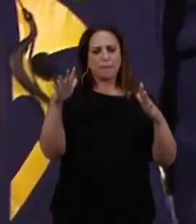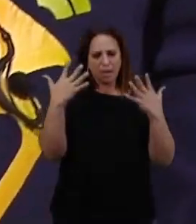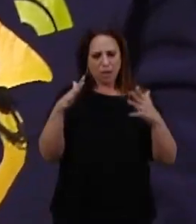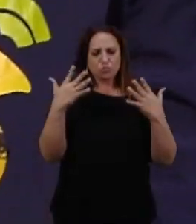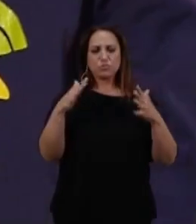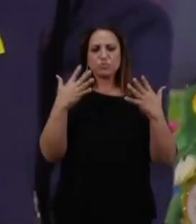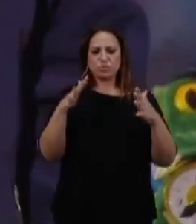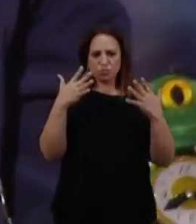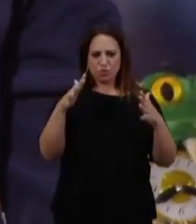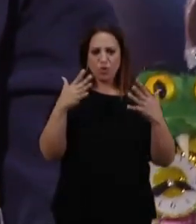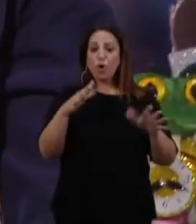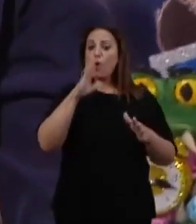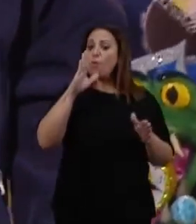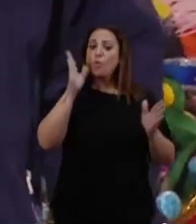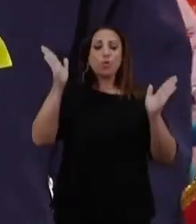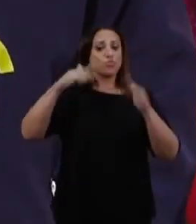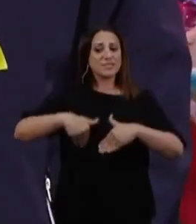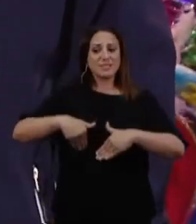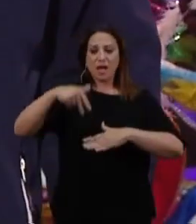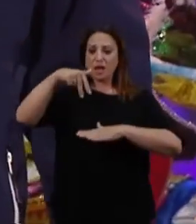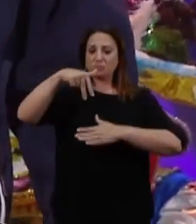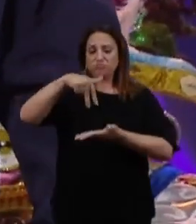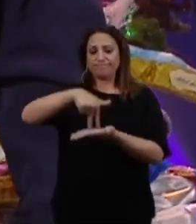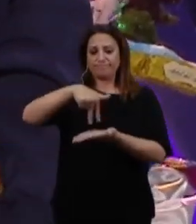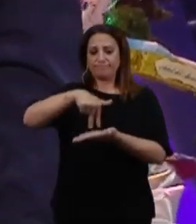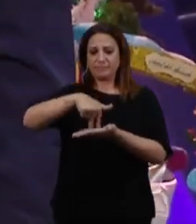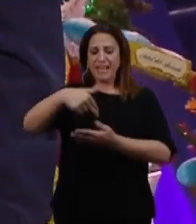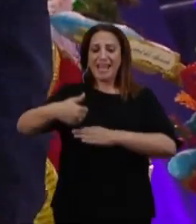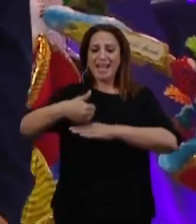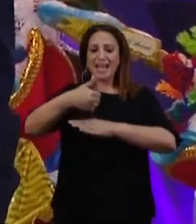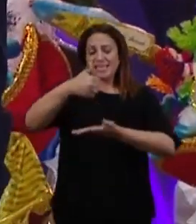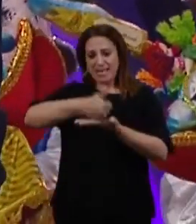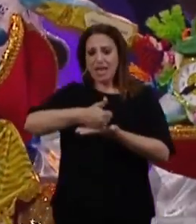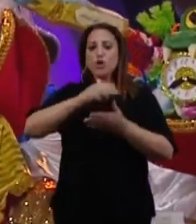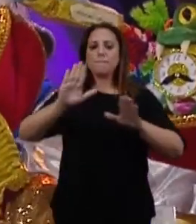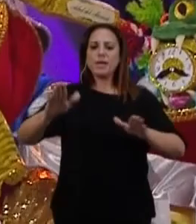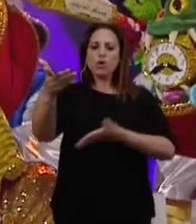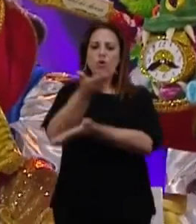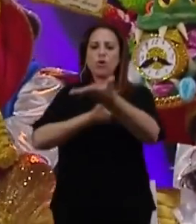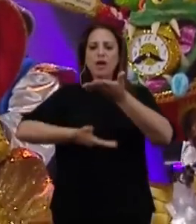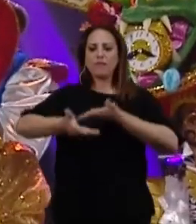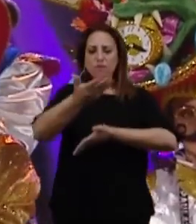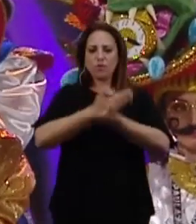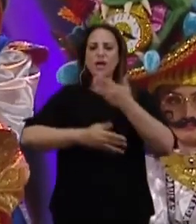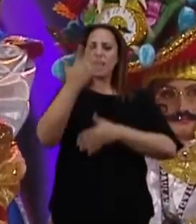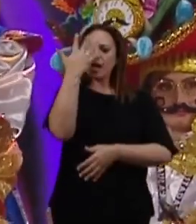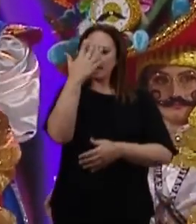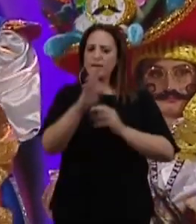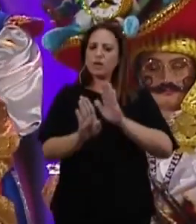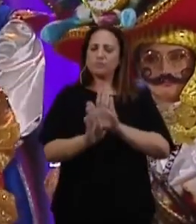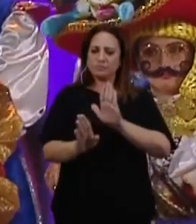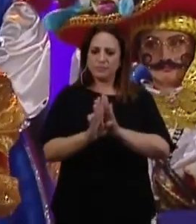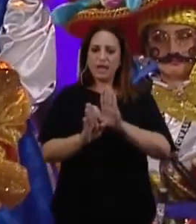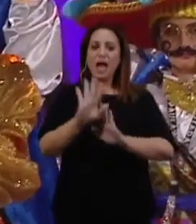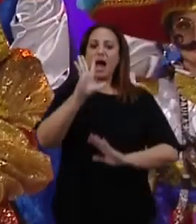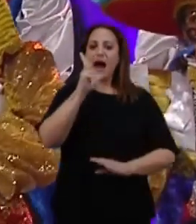porque también, aunque no esté sobre este escenario, sigue colaborando con el Carnaval de Las Palmas de Gran Canaria. Vamos